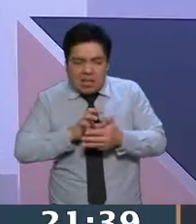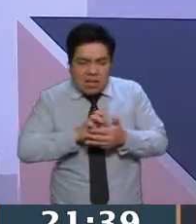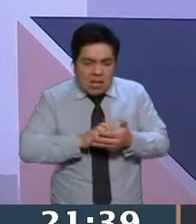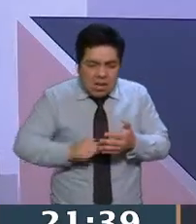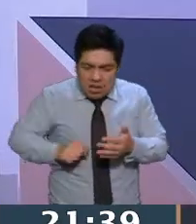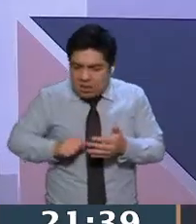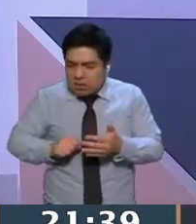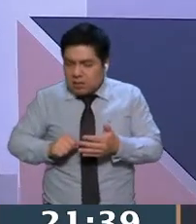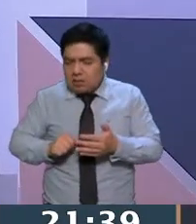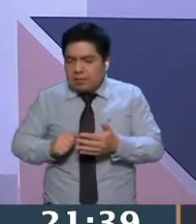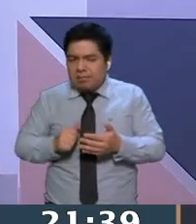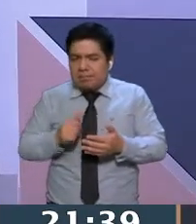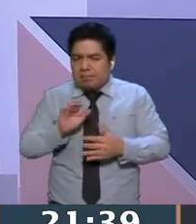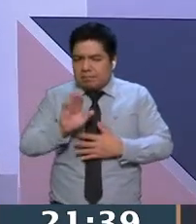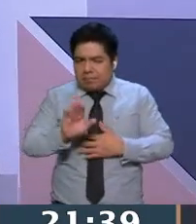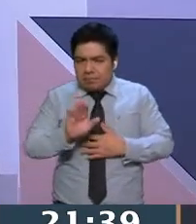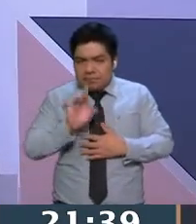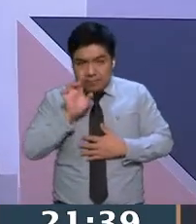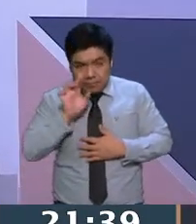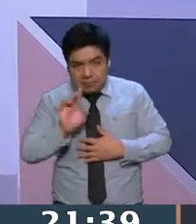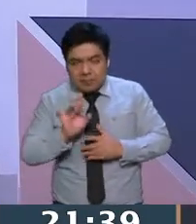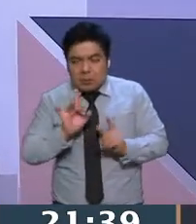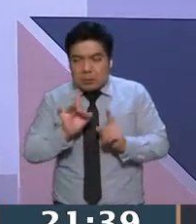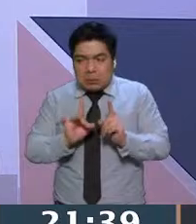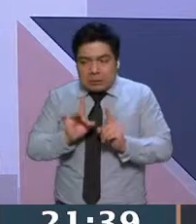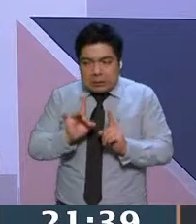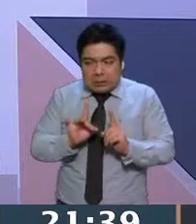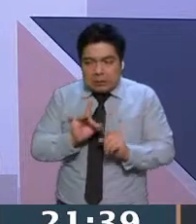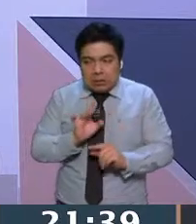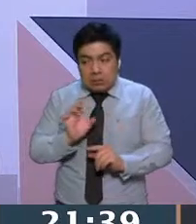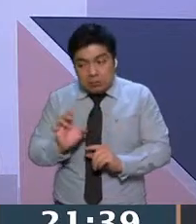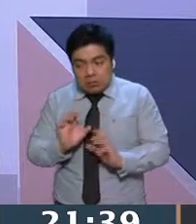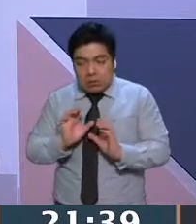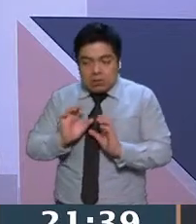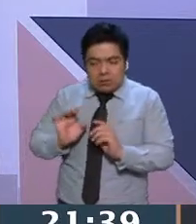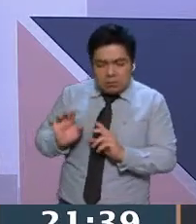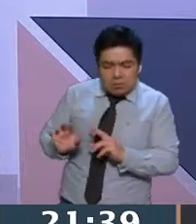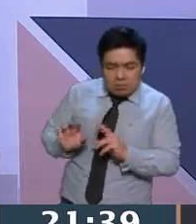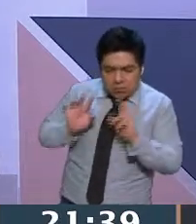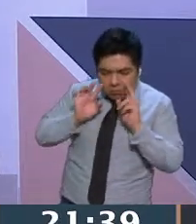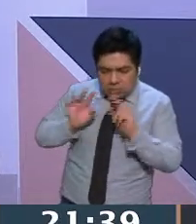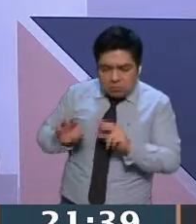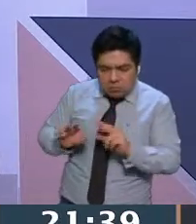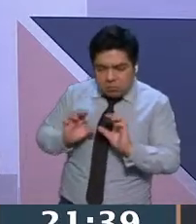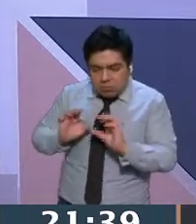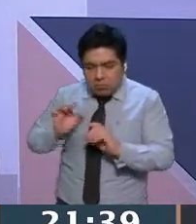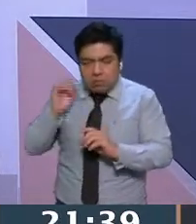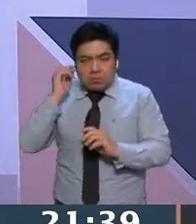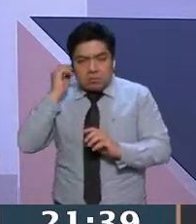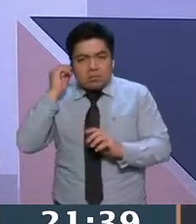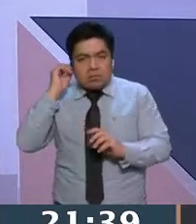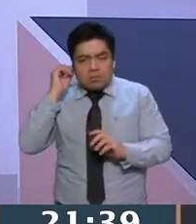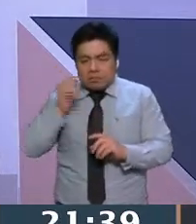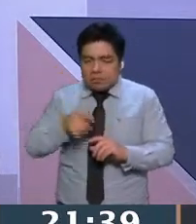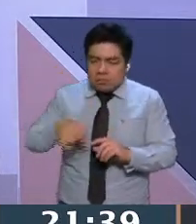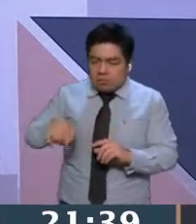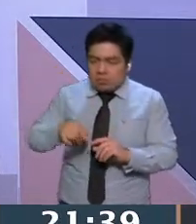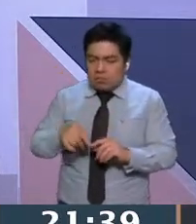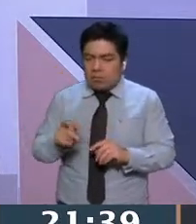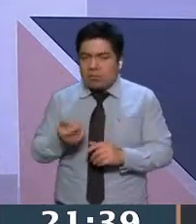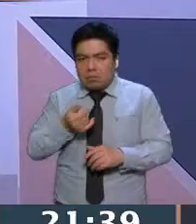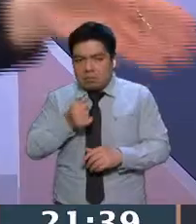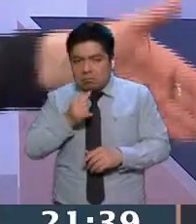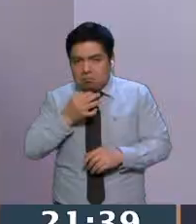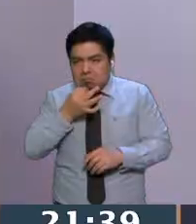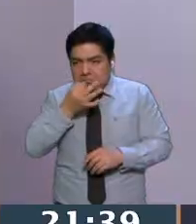esa incertidumbre habría que cuidarla, porque si yo ya sé que y ya todo el mundo da por hecho, sin haber llegado